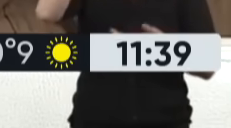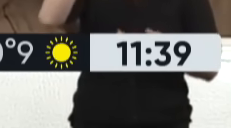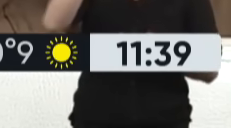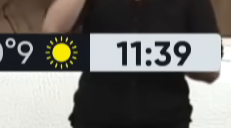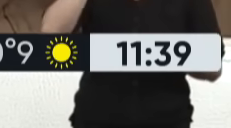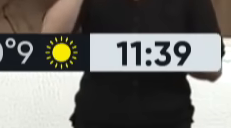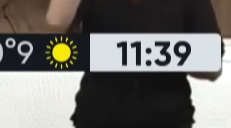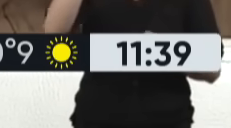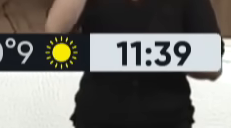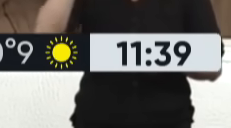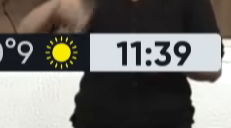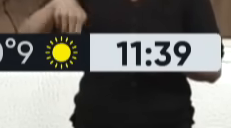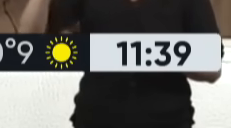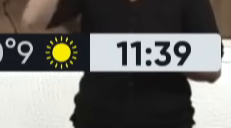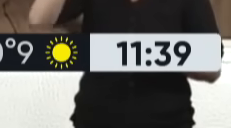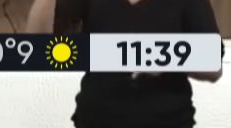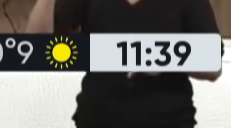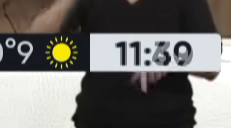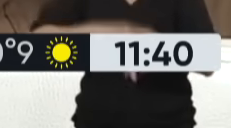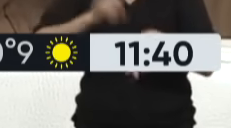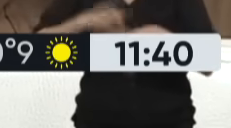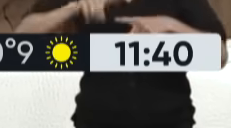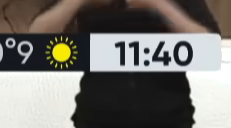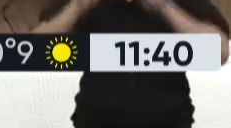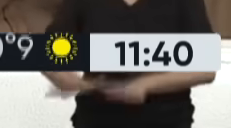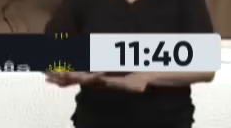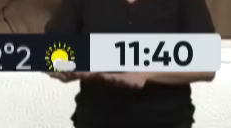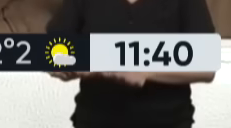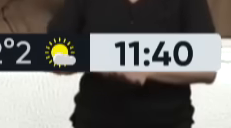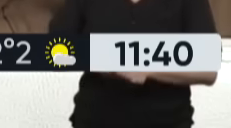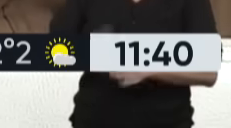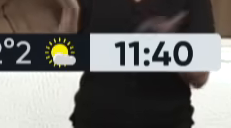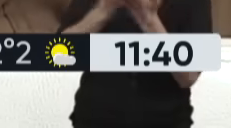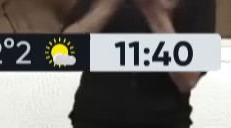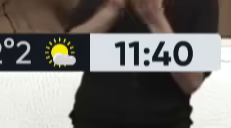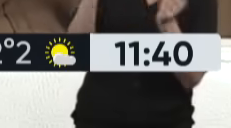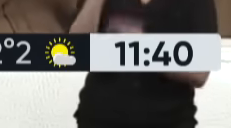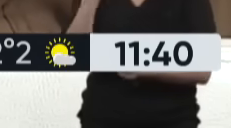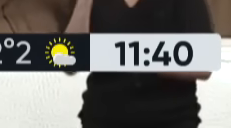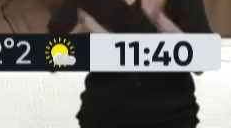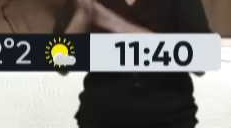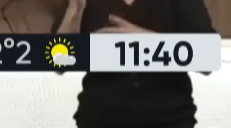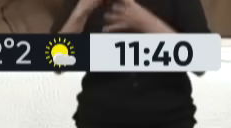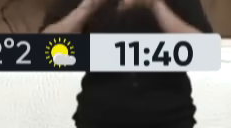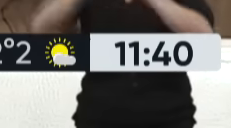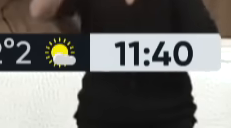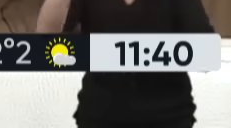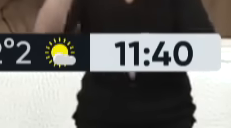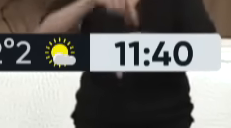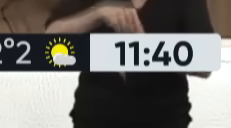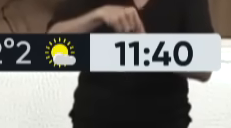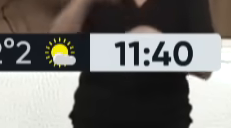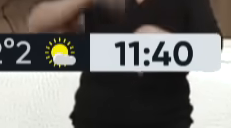cabo una medida de fuerza que realizan médicos, residentes y también profesionales de planta. Denuncian